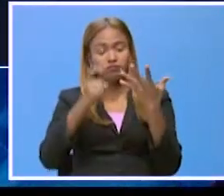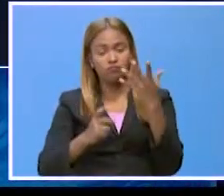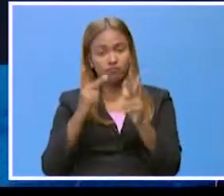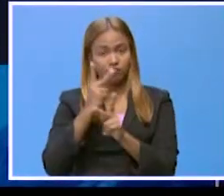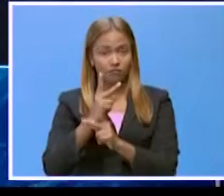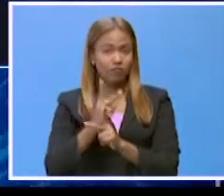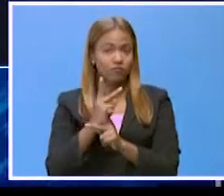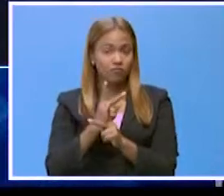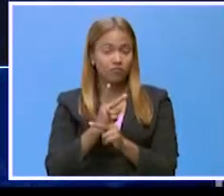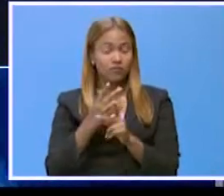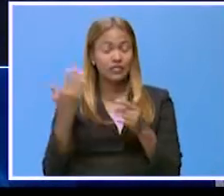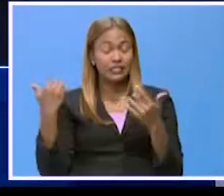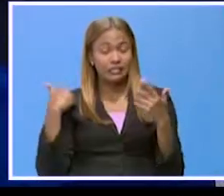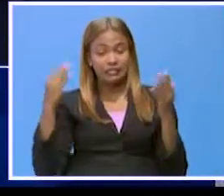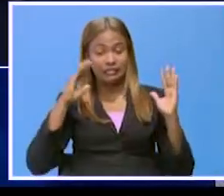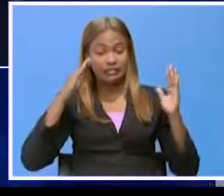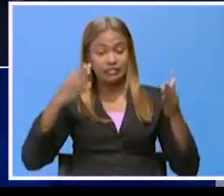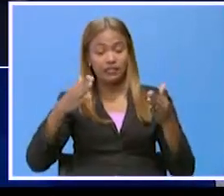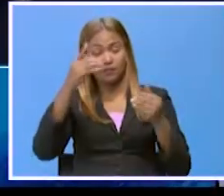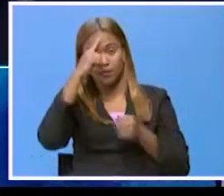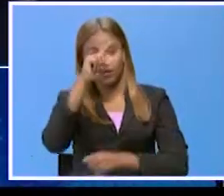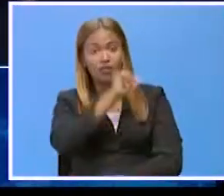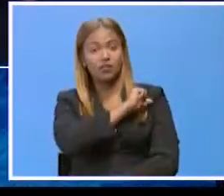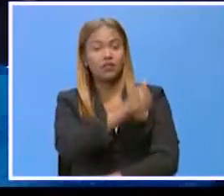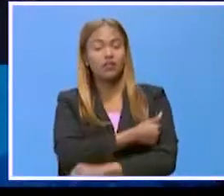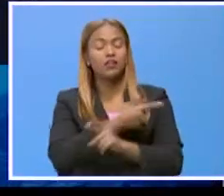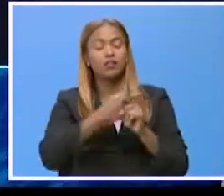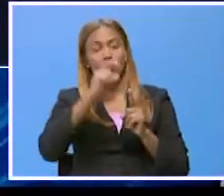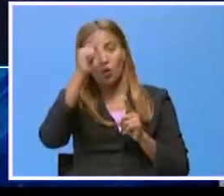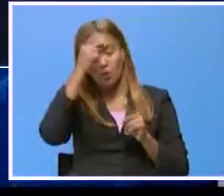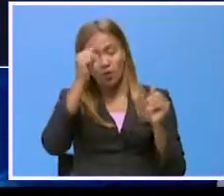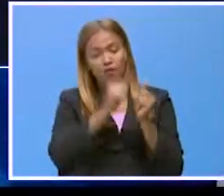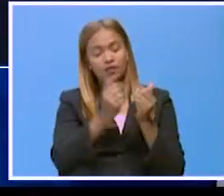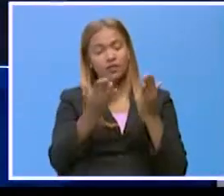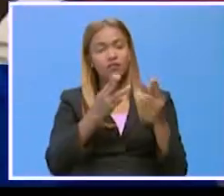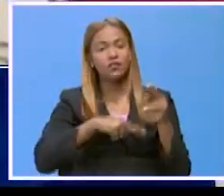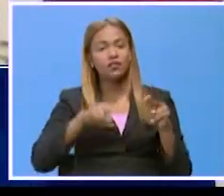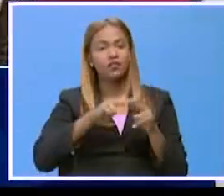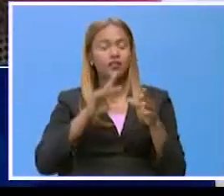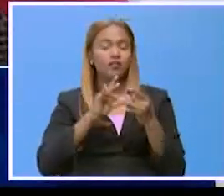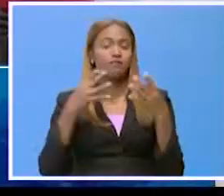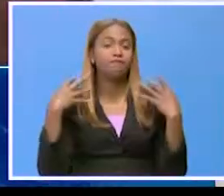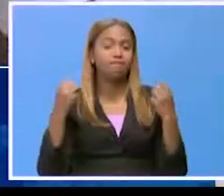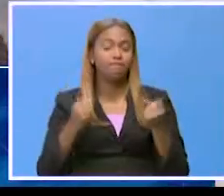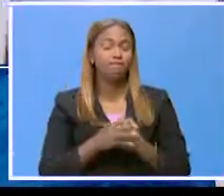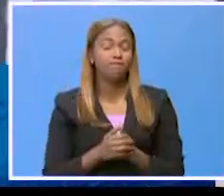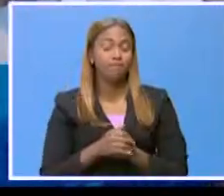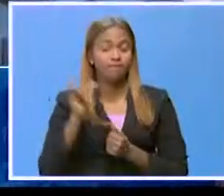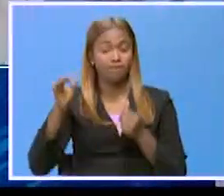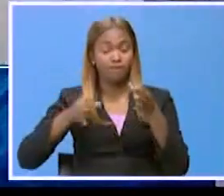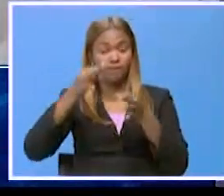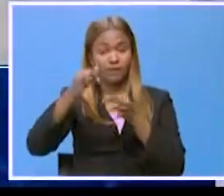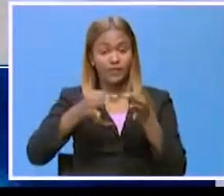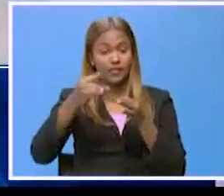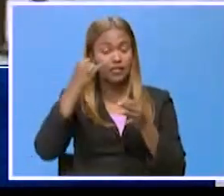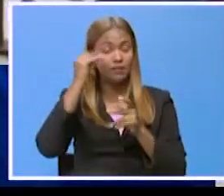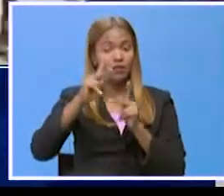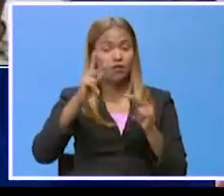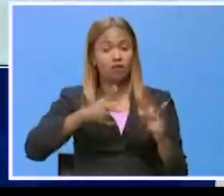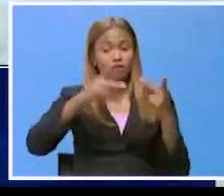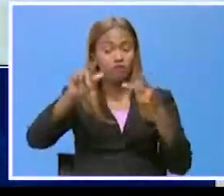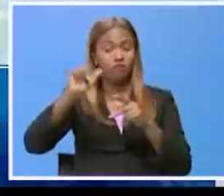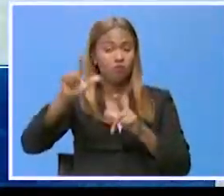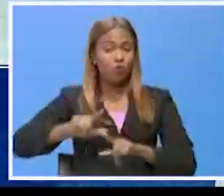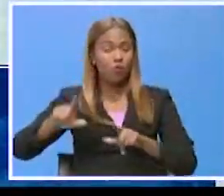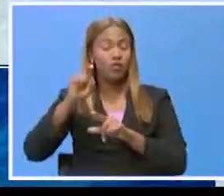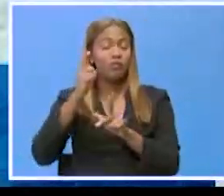prevención diseñadas por las autoridades del gobierno y el servicio nacional de salud espero que quienes se trasladen a otros lugares lo